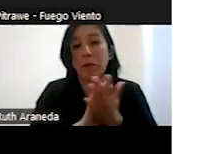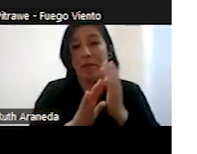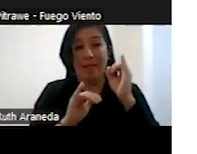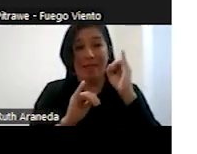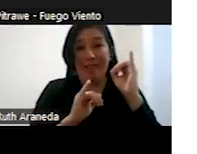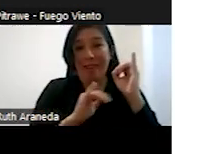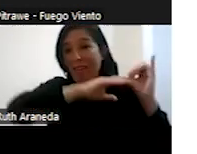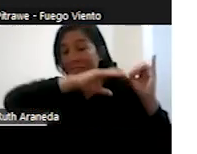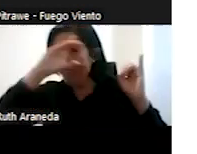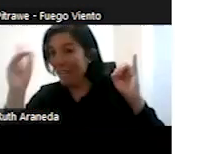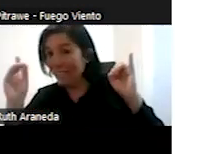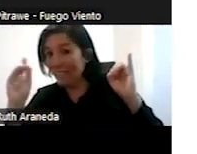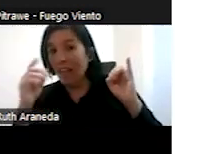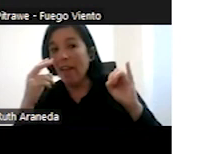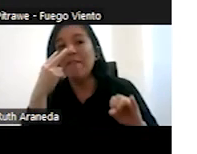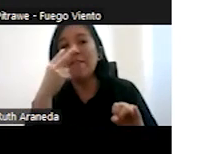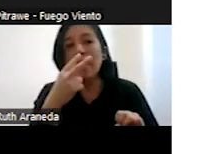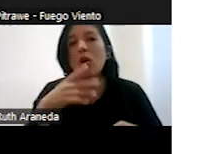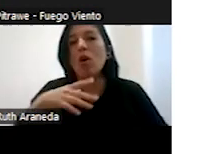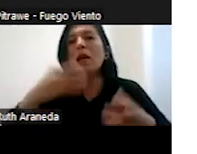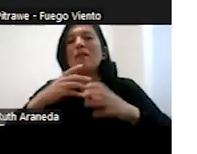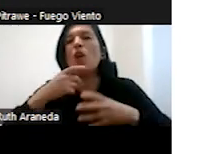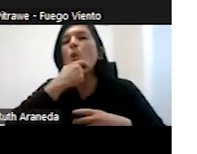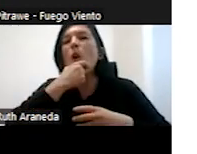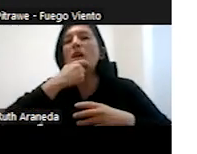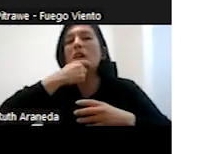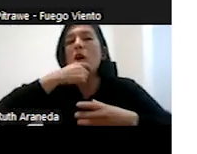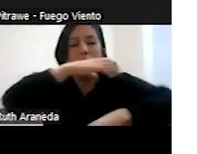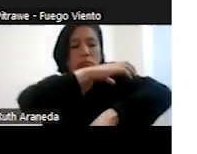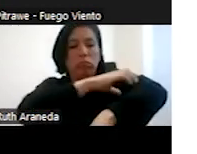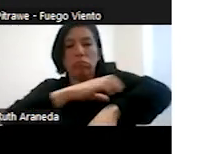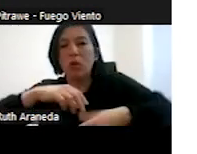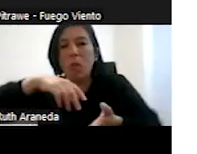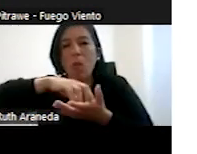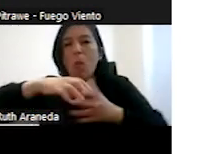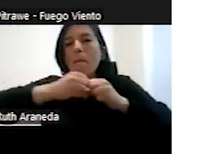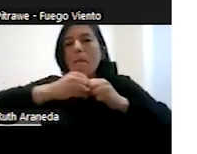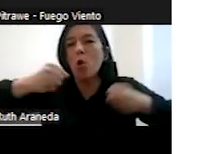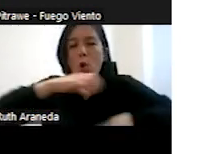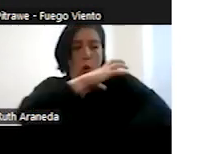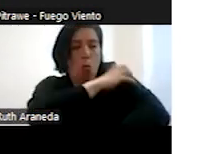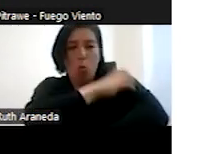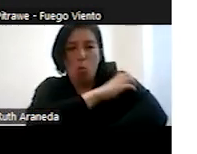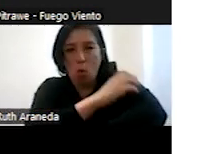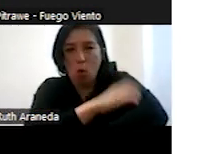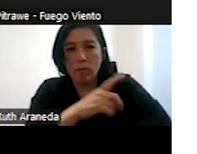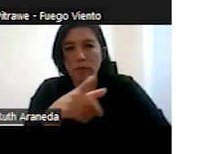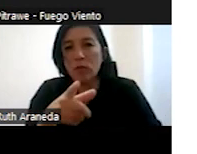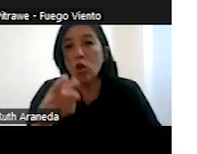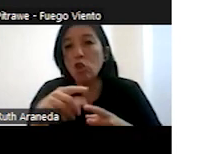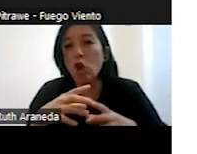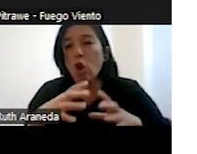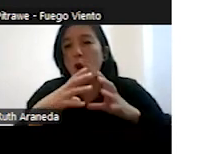derecha las inserciones musculares. A la izquierda tenemos una inserción muscular muy suave y al otro